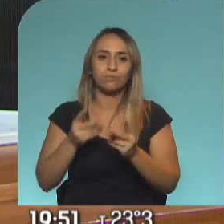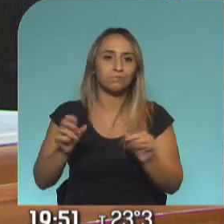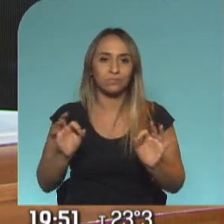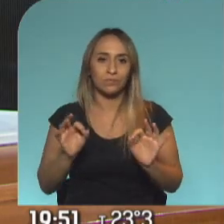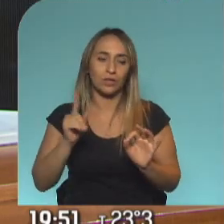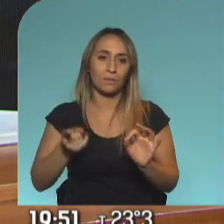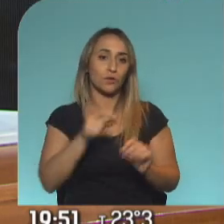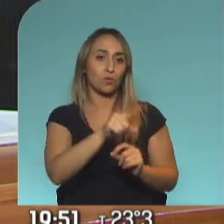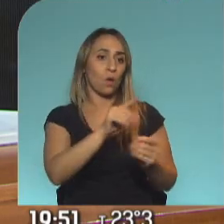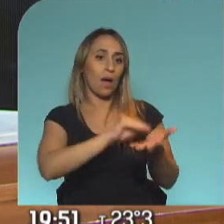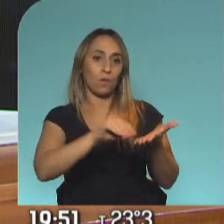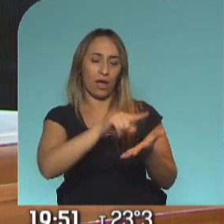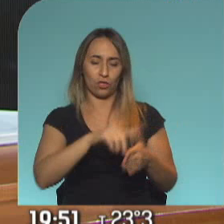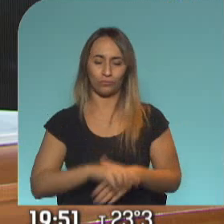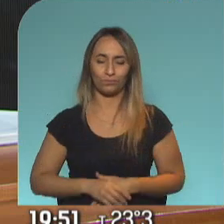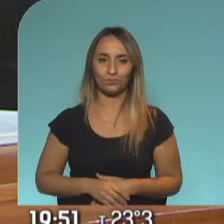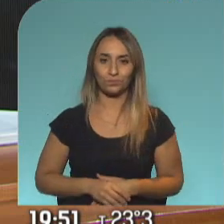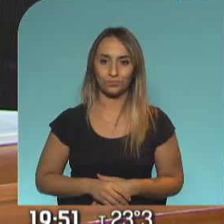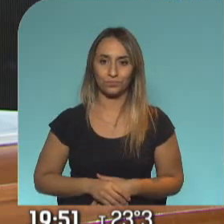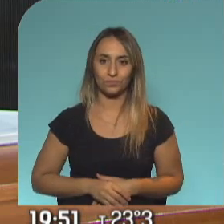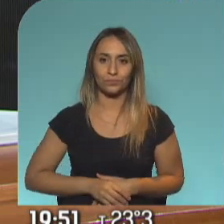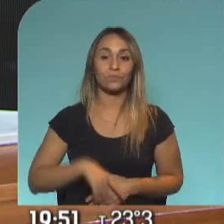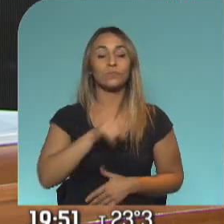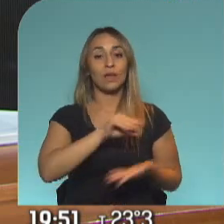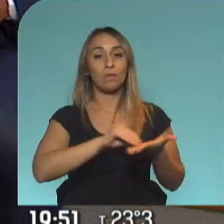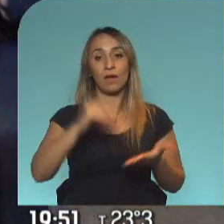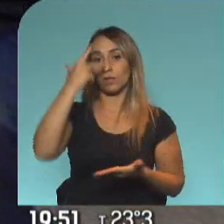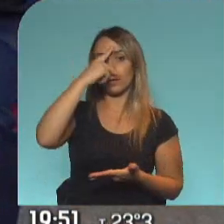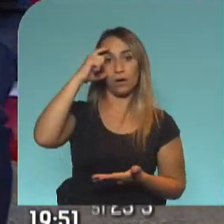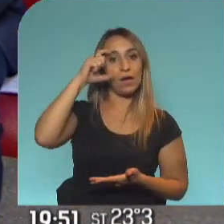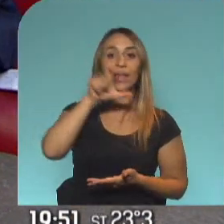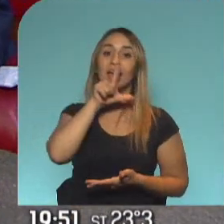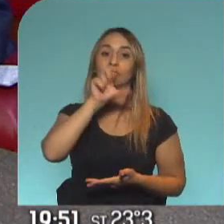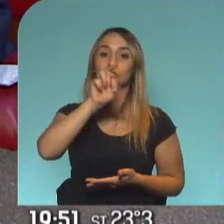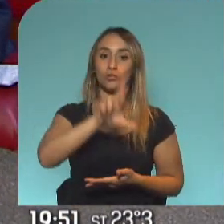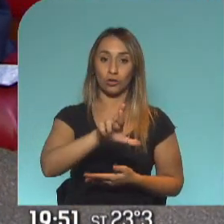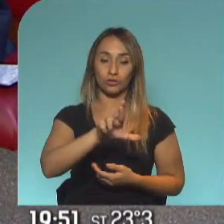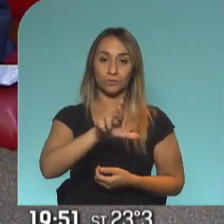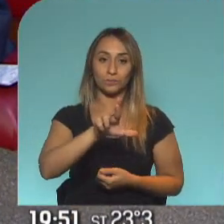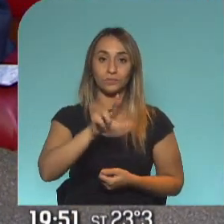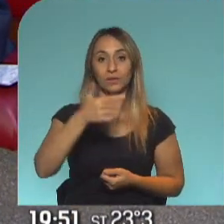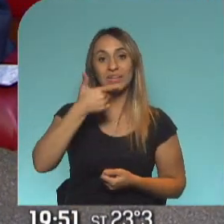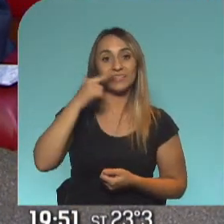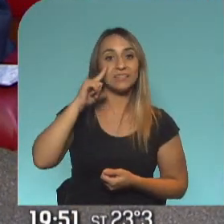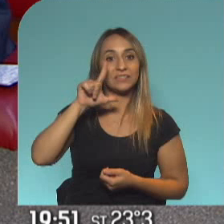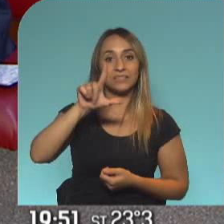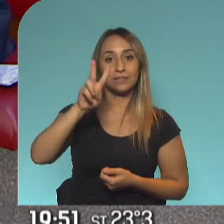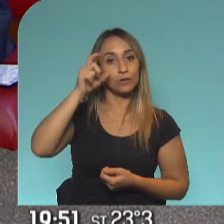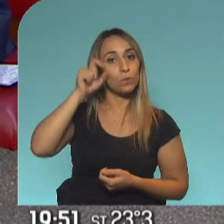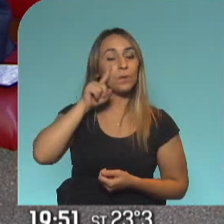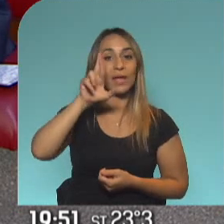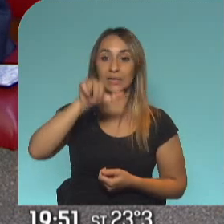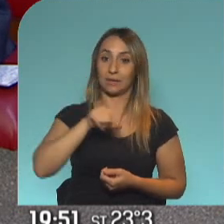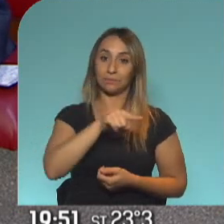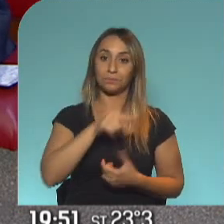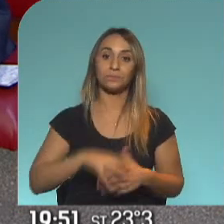que es interesante escuchar, Gabriel. Así es, vamos a hablar con Héctor Silveira, que es el abogado, justamente. Algo que me llama mucho